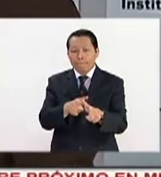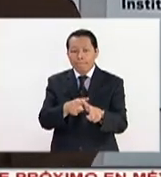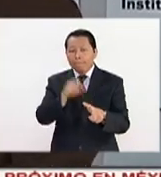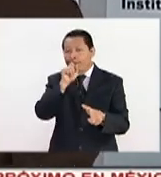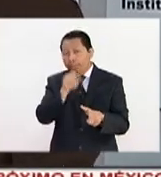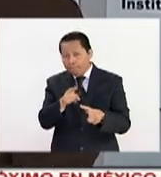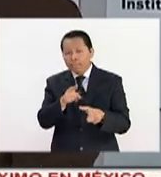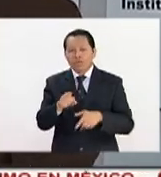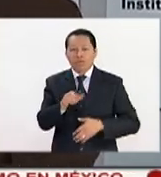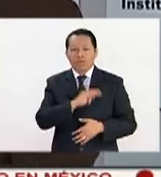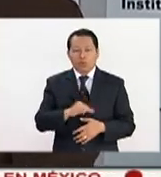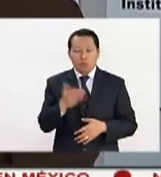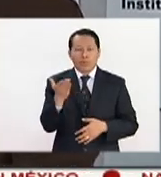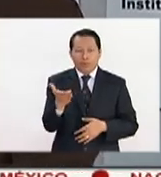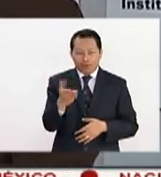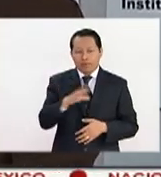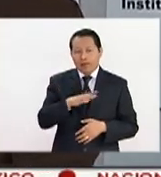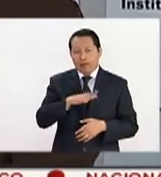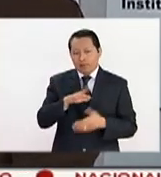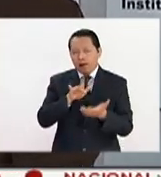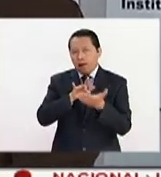la recolección de los apoyos